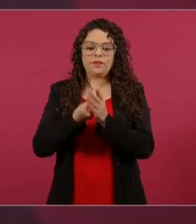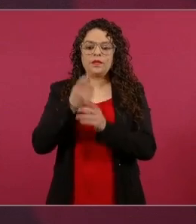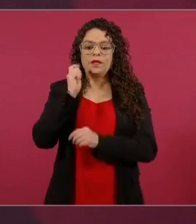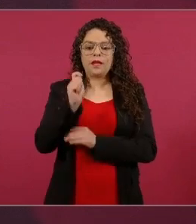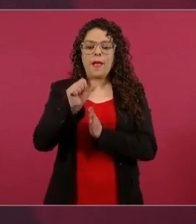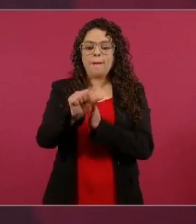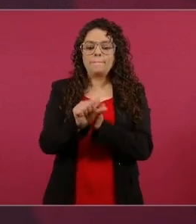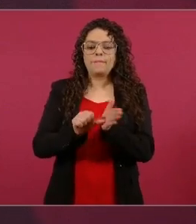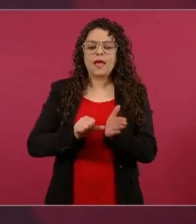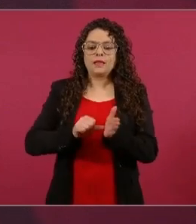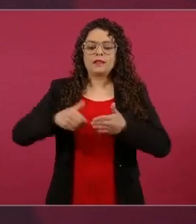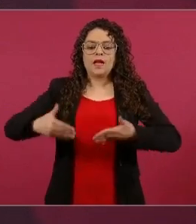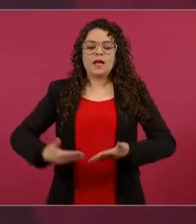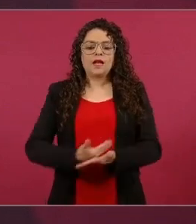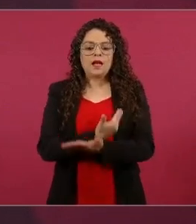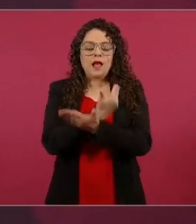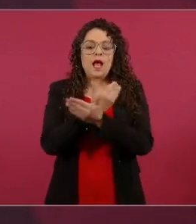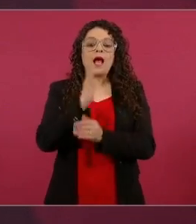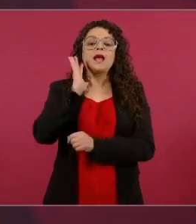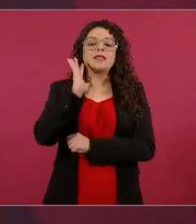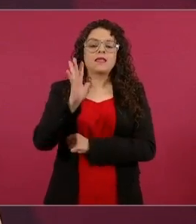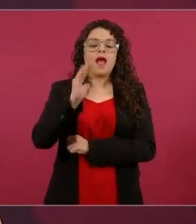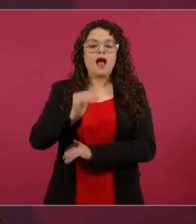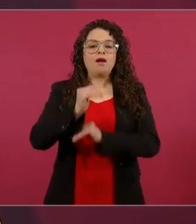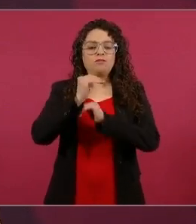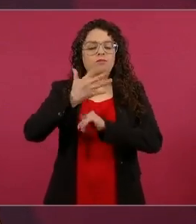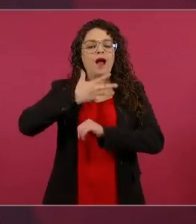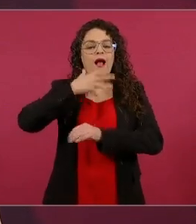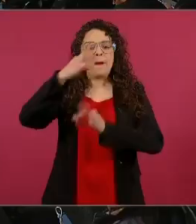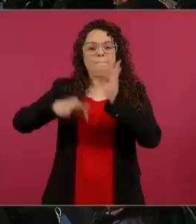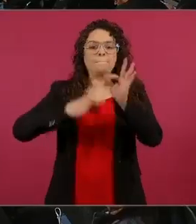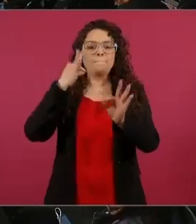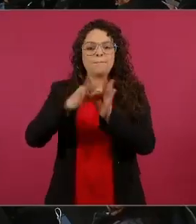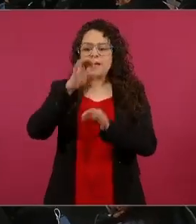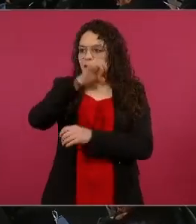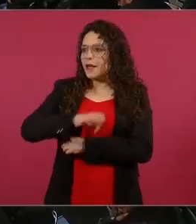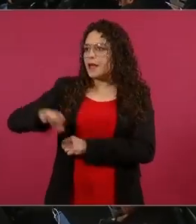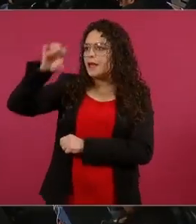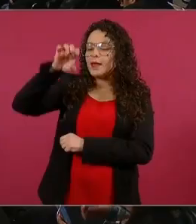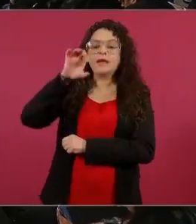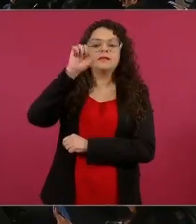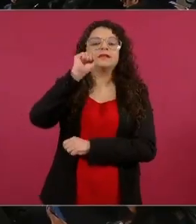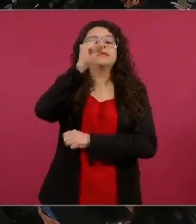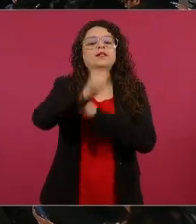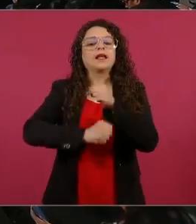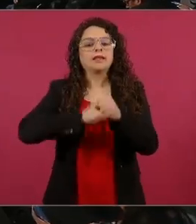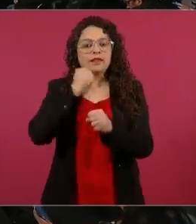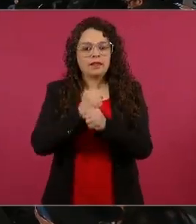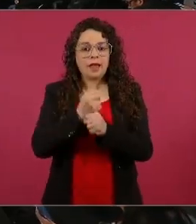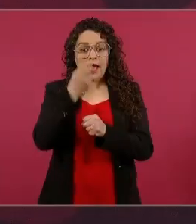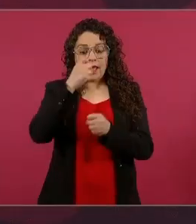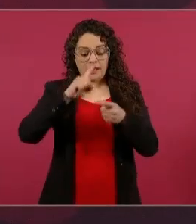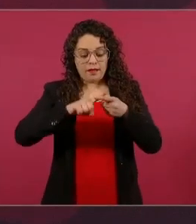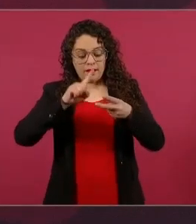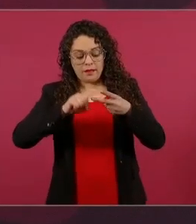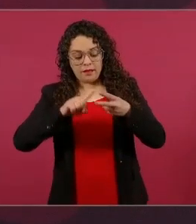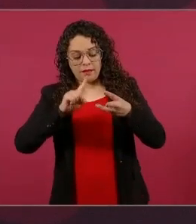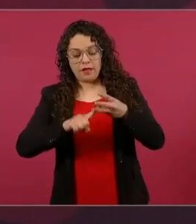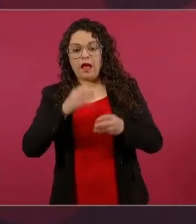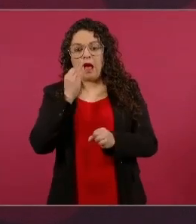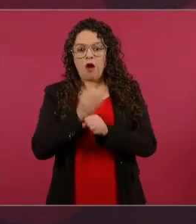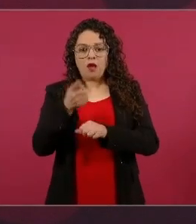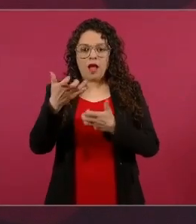nacimiento cuando cumplieron los 65 años eh esos son digamos los eh tres procesos que en este momento